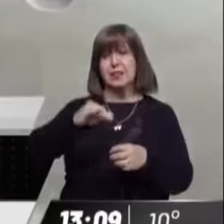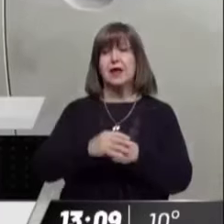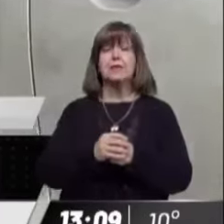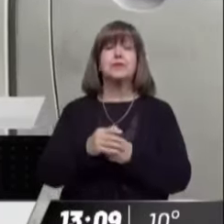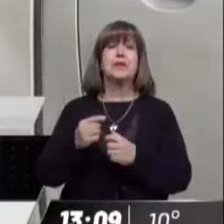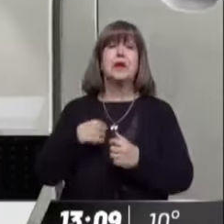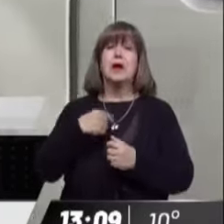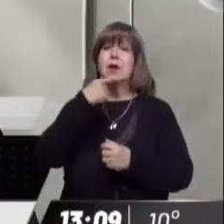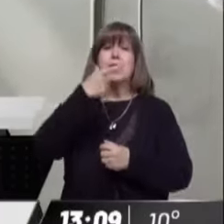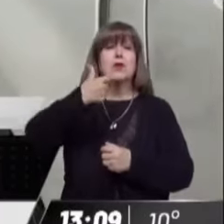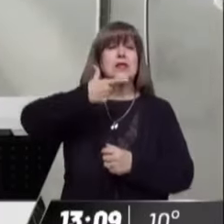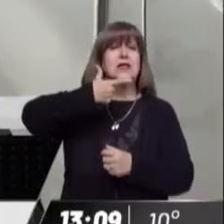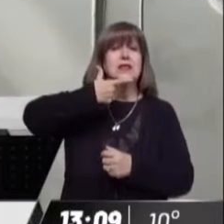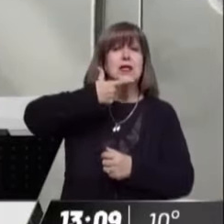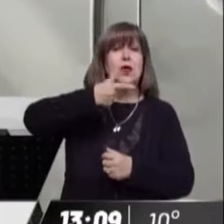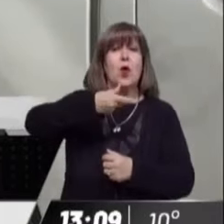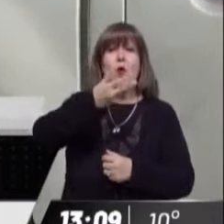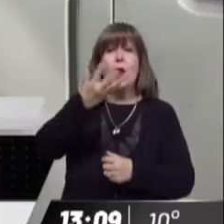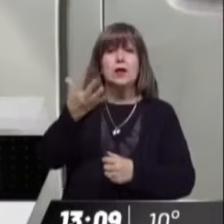cuántos delincuentes participaron?